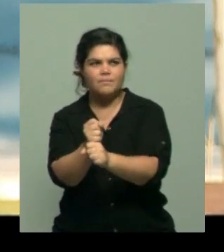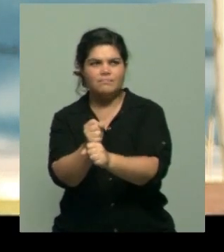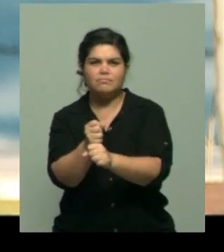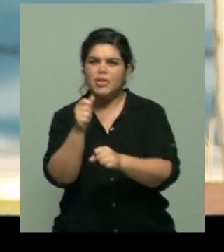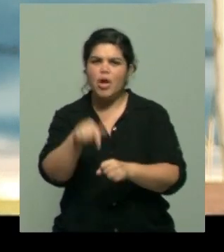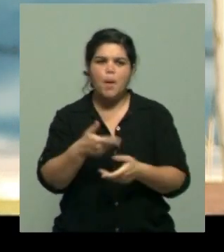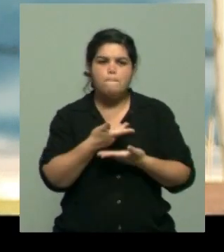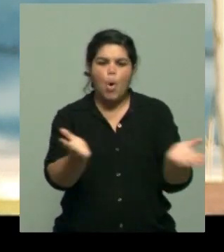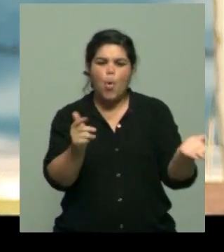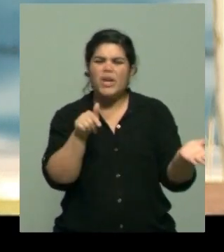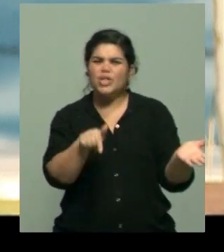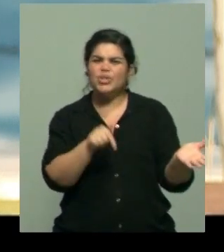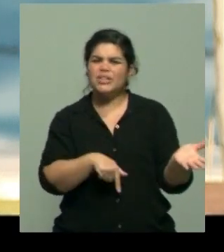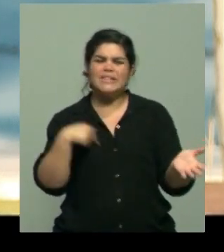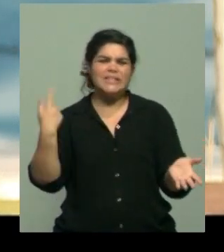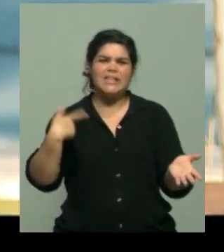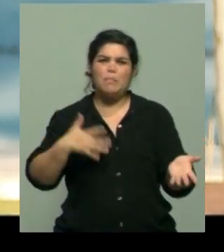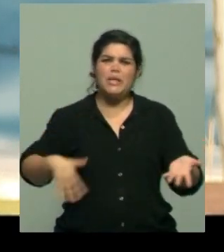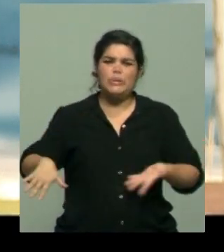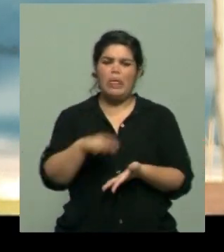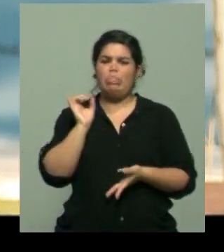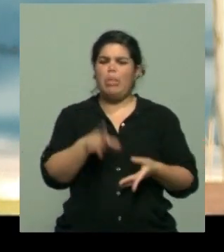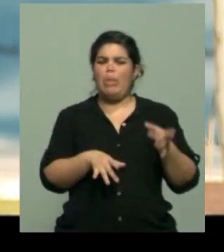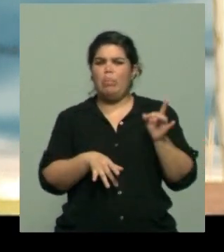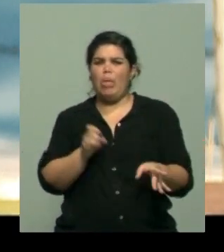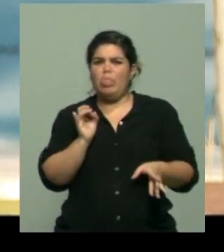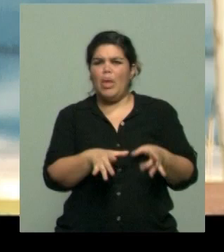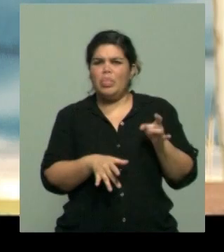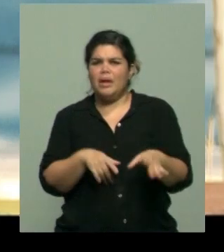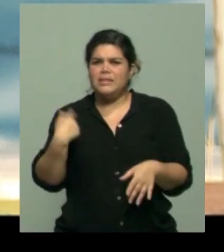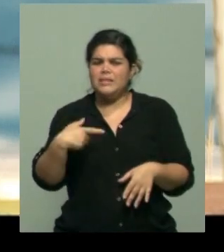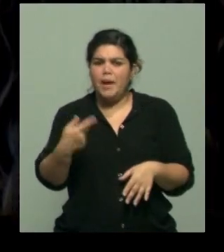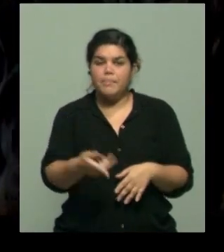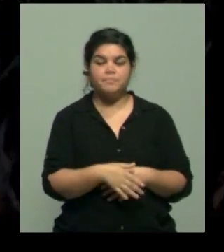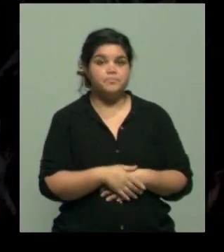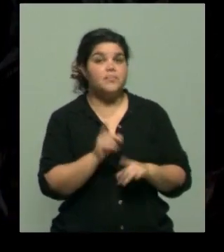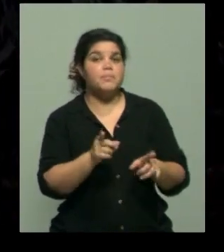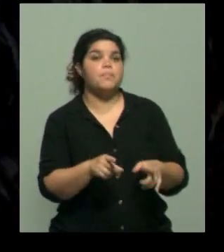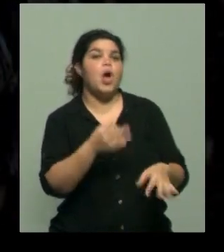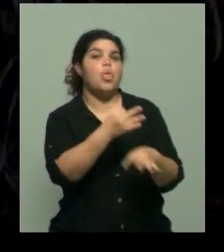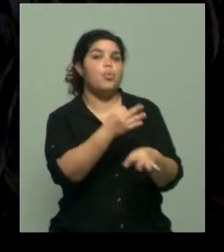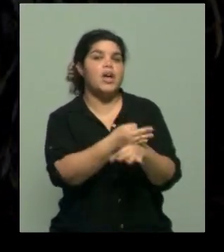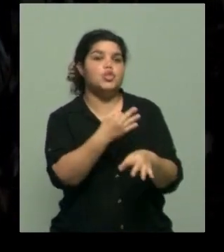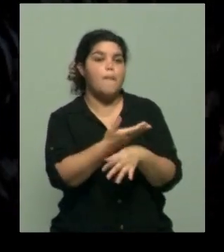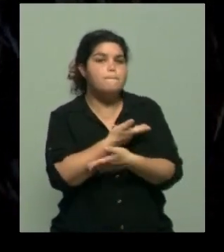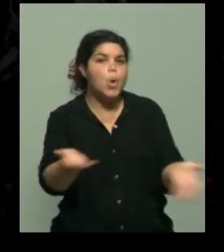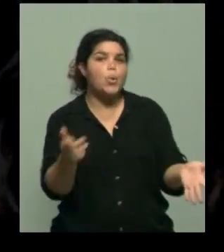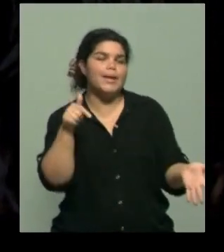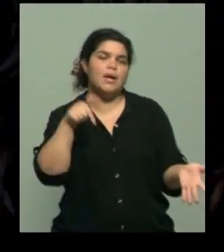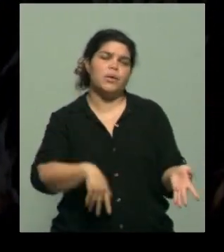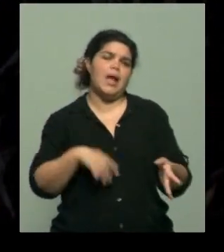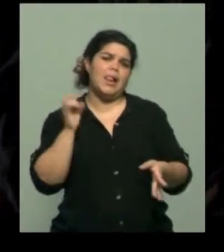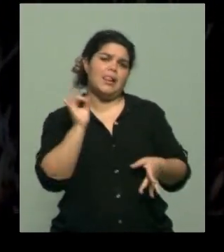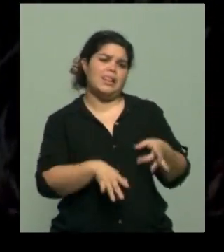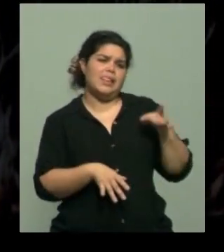muy cuestionado? Bueno, el tema del cuestionamiento de la educación pública creo que hoy está detonando, pero es un cuestionamiento que se